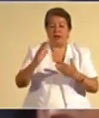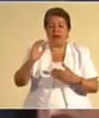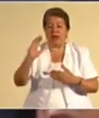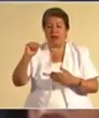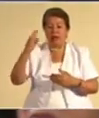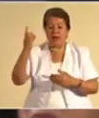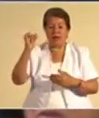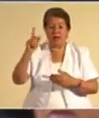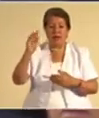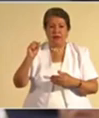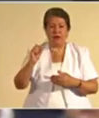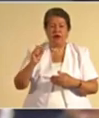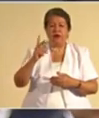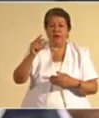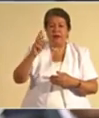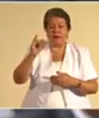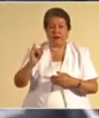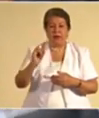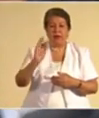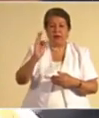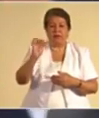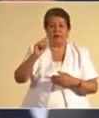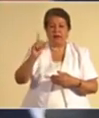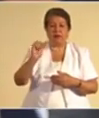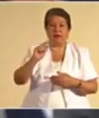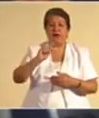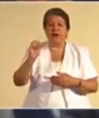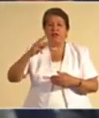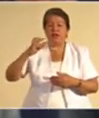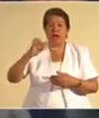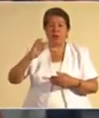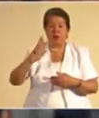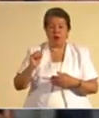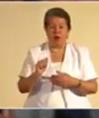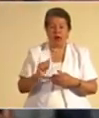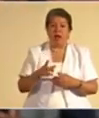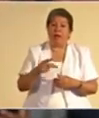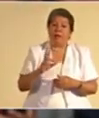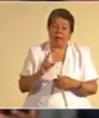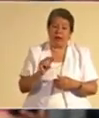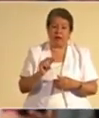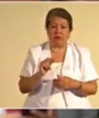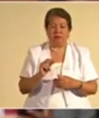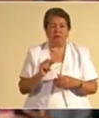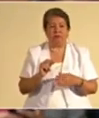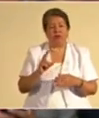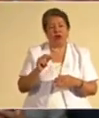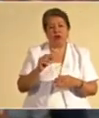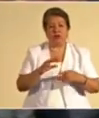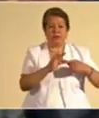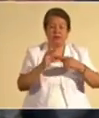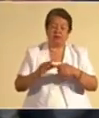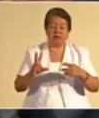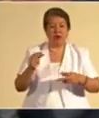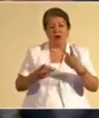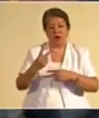candidato del Partido Revolucionario Institucional, Fernando Zamora, hacer uso de sus 2 minutos iniciales. Sin embargo, y debido a que no se